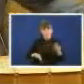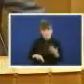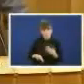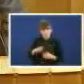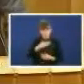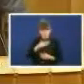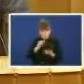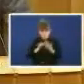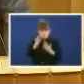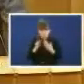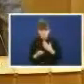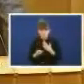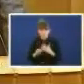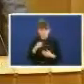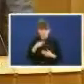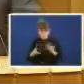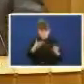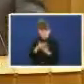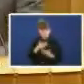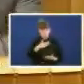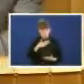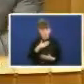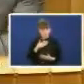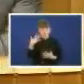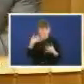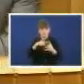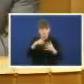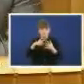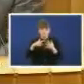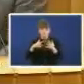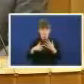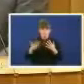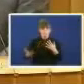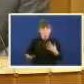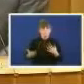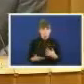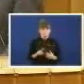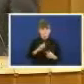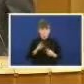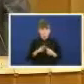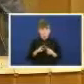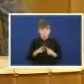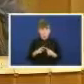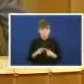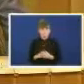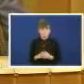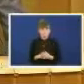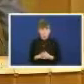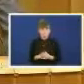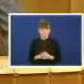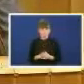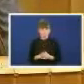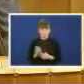vista e esa miña proposta sobre cinco grandes principios primeiro deles compre reanudar con ausencia os